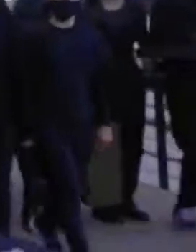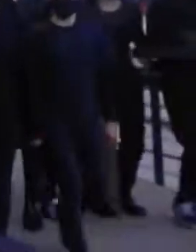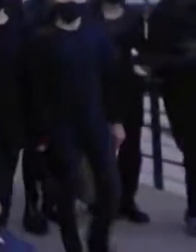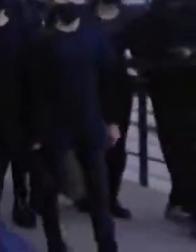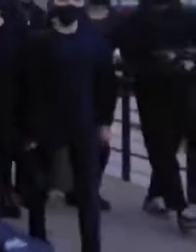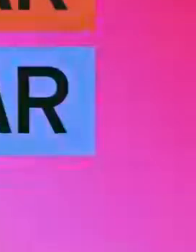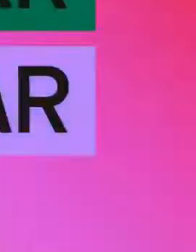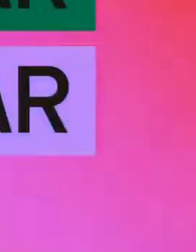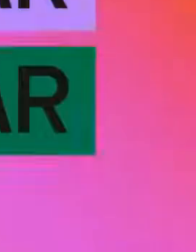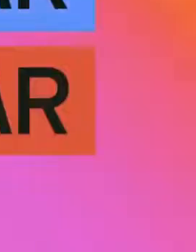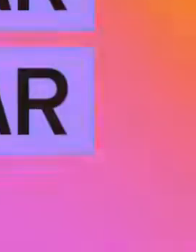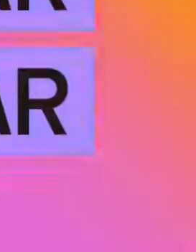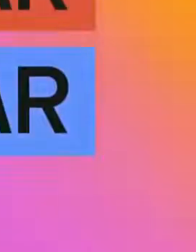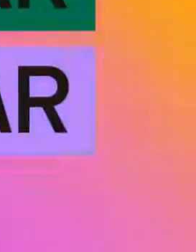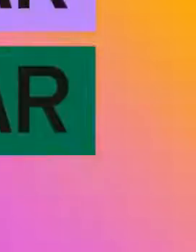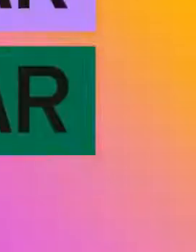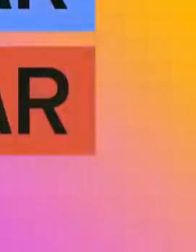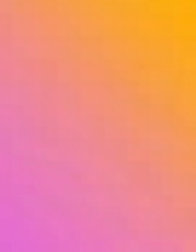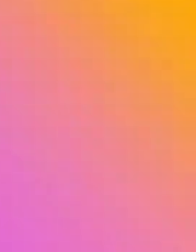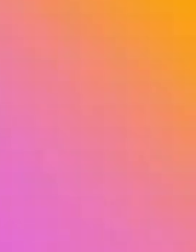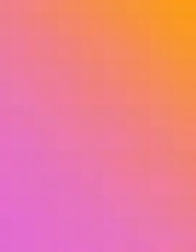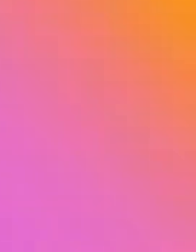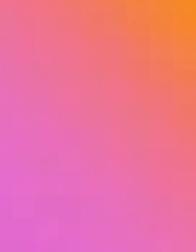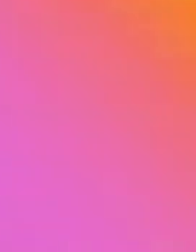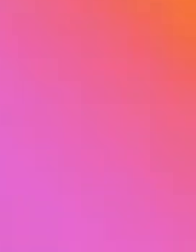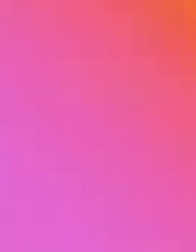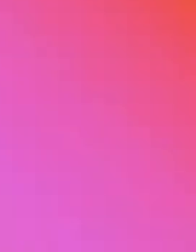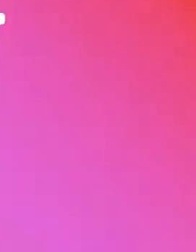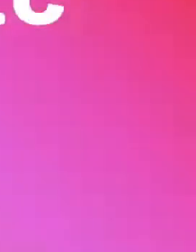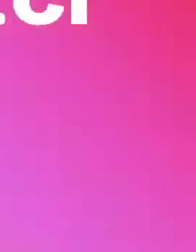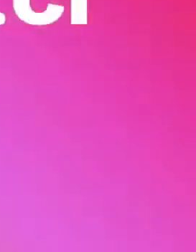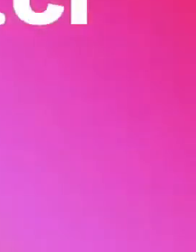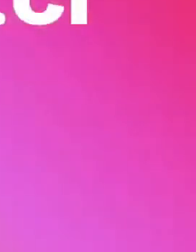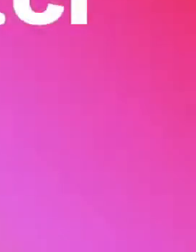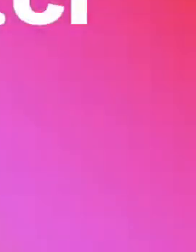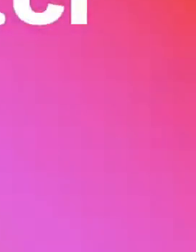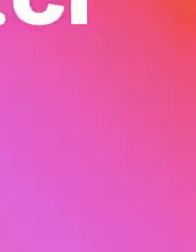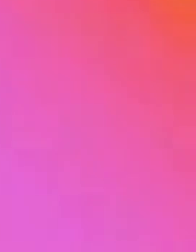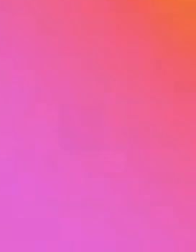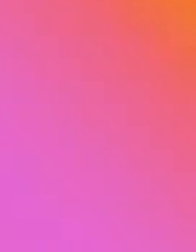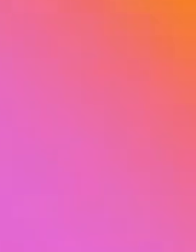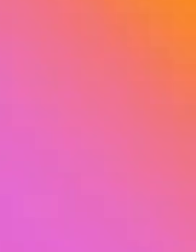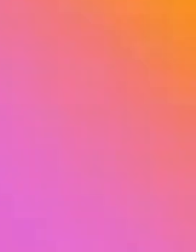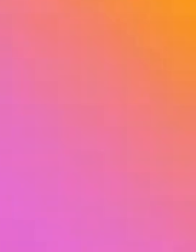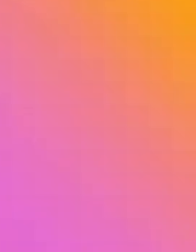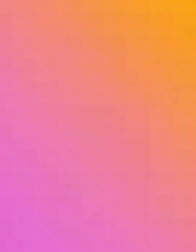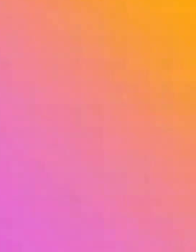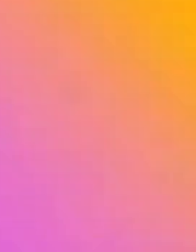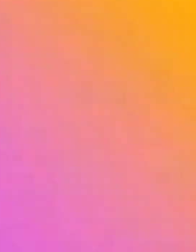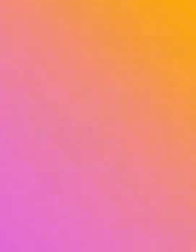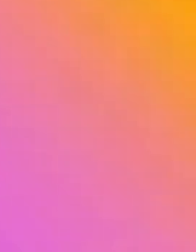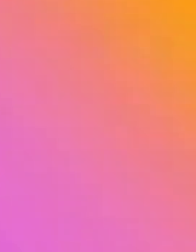equipo educativo y postula a Elige Innovar en eligeinnovar.cl.